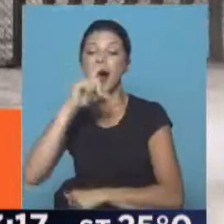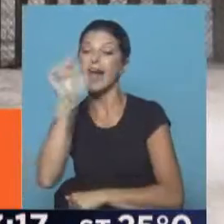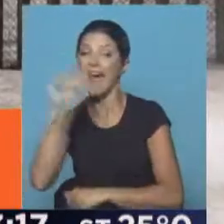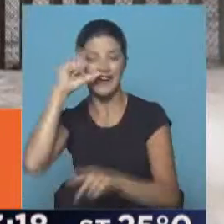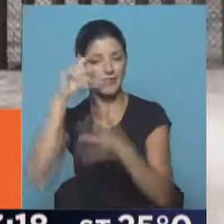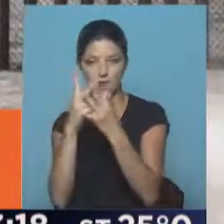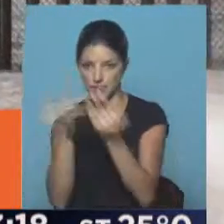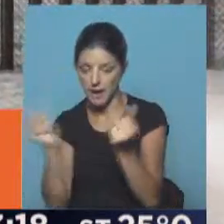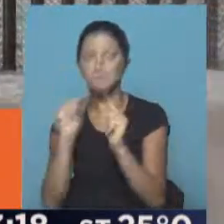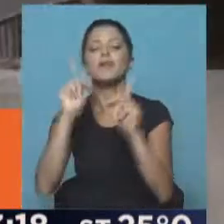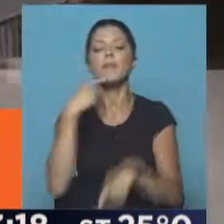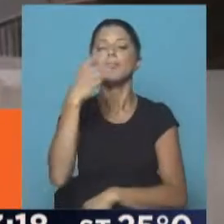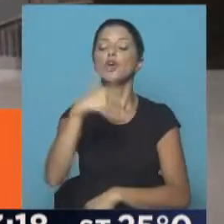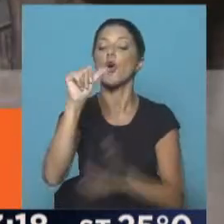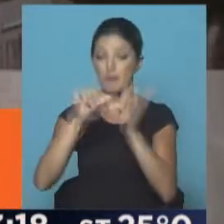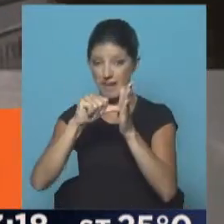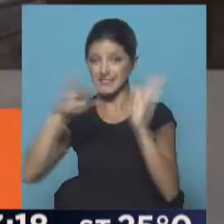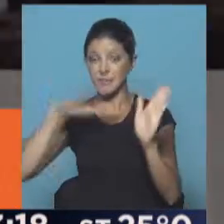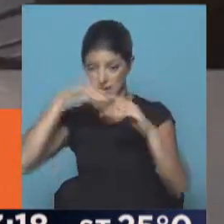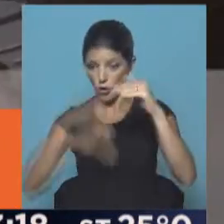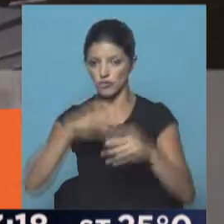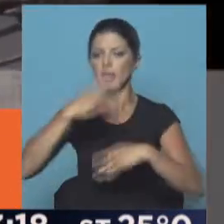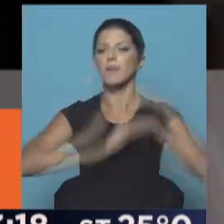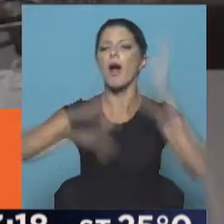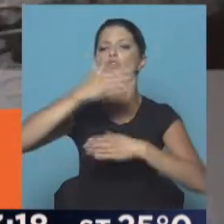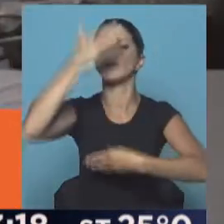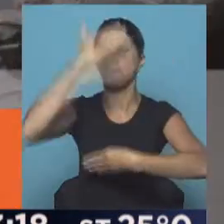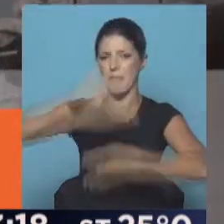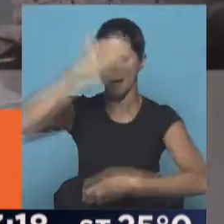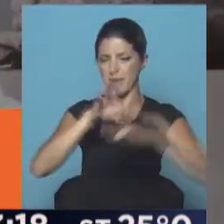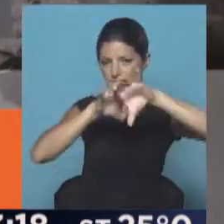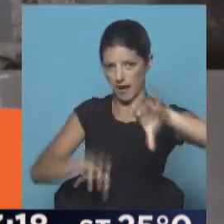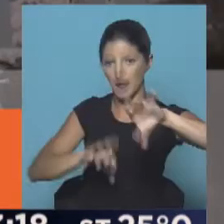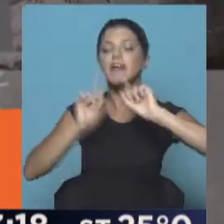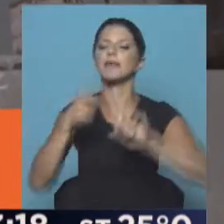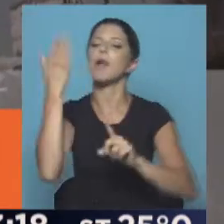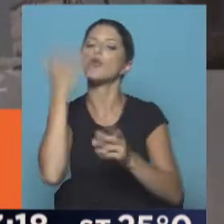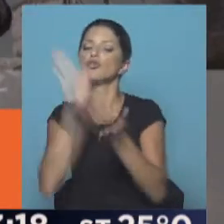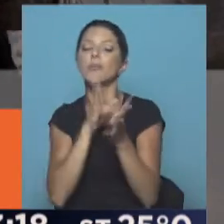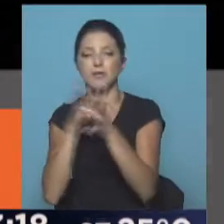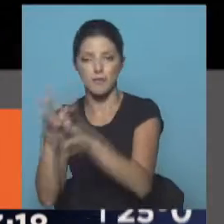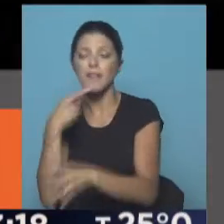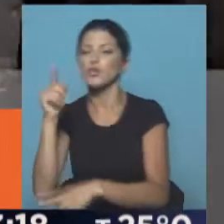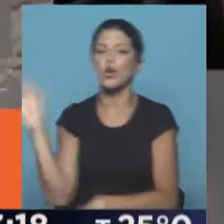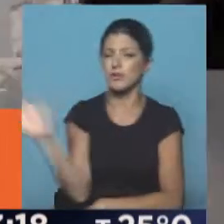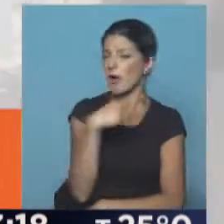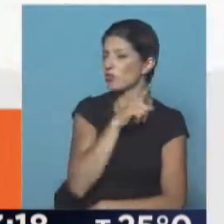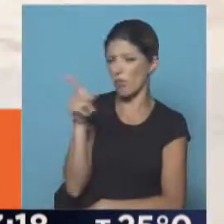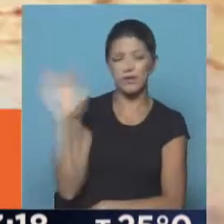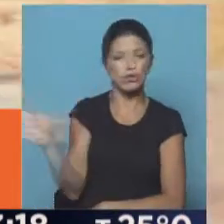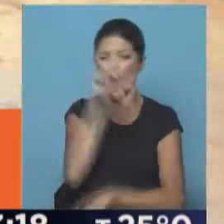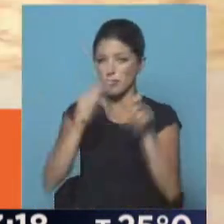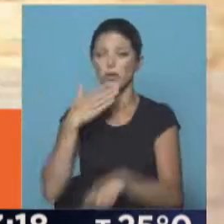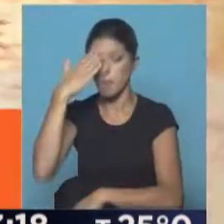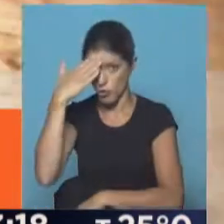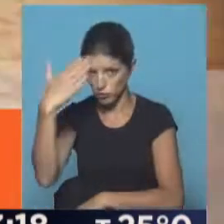la frontera con México y suspender la inmigración de regiones propensas al terrorismo, después de hablar de rechazar a todos los musulmanes.